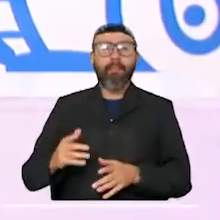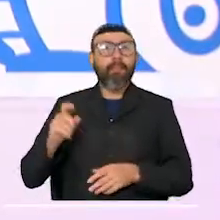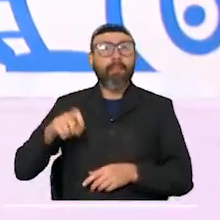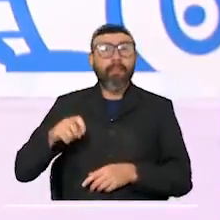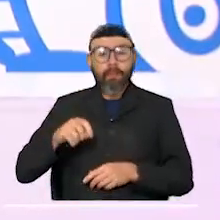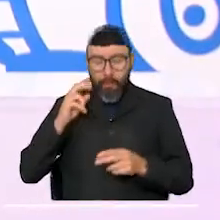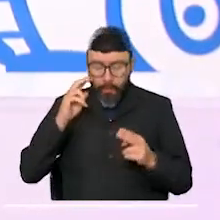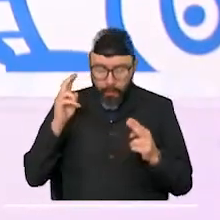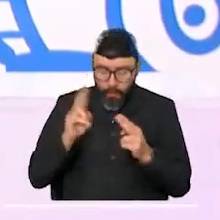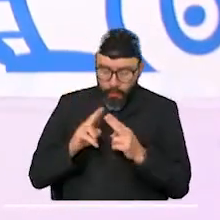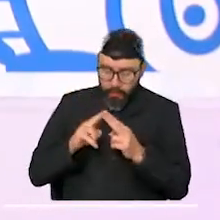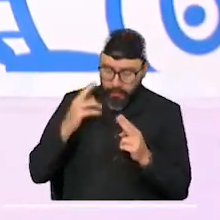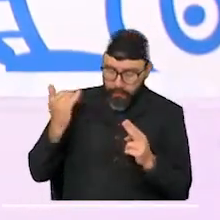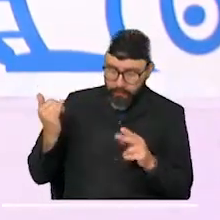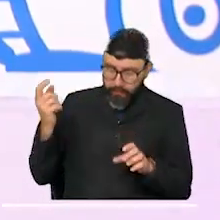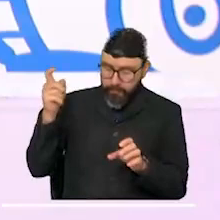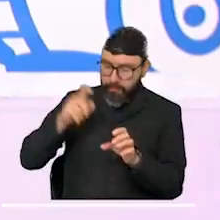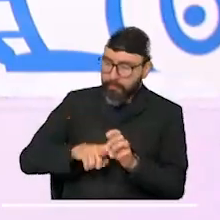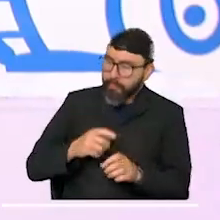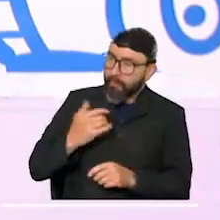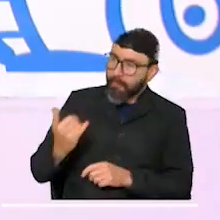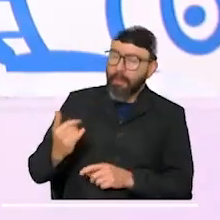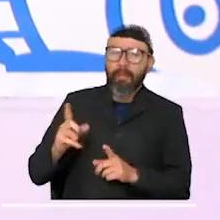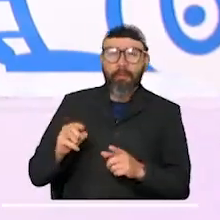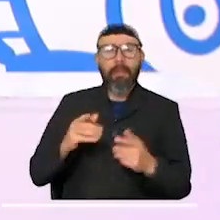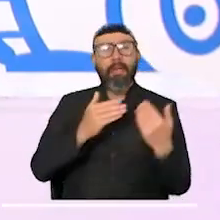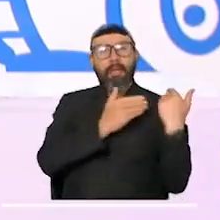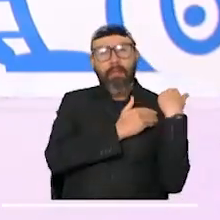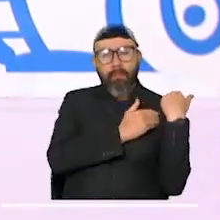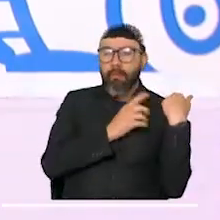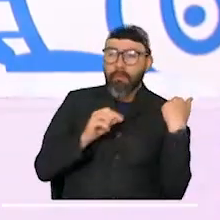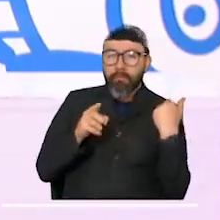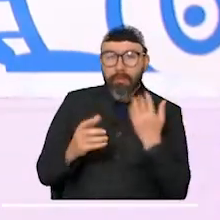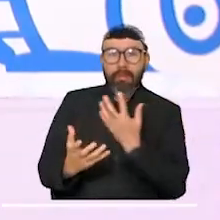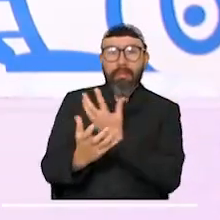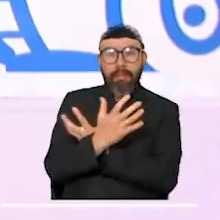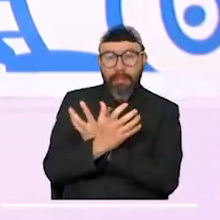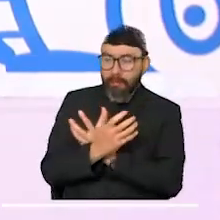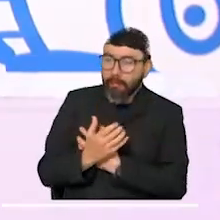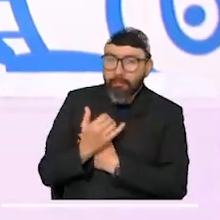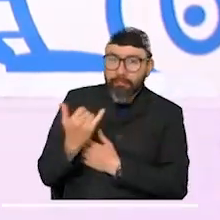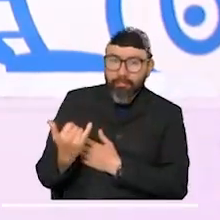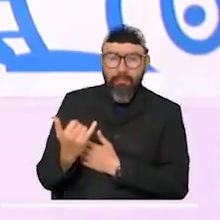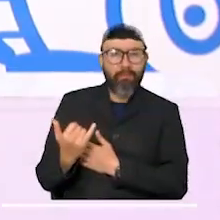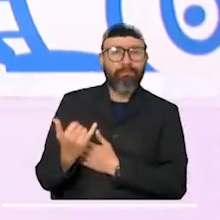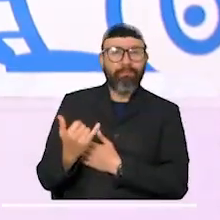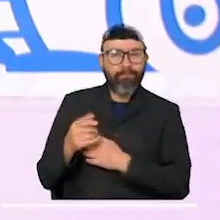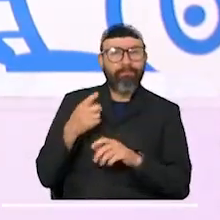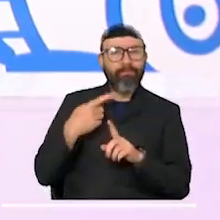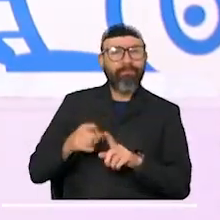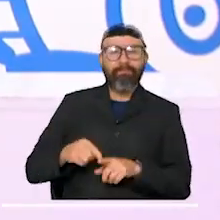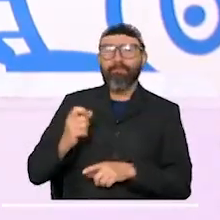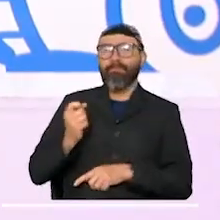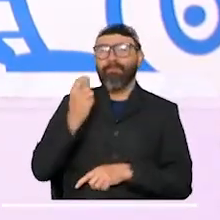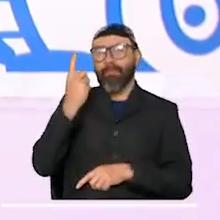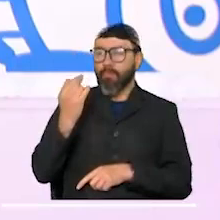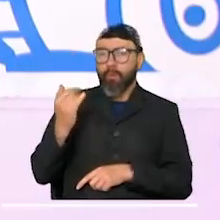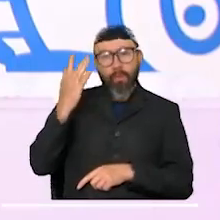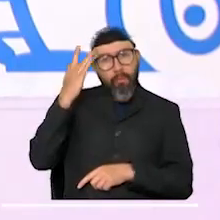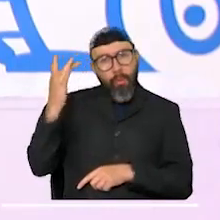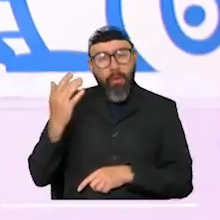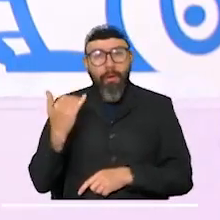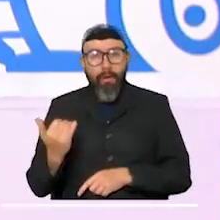y manera responsable y mañana científica sin tabúes porque estamos hablando de un órgano